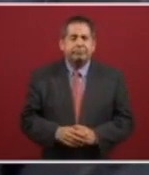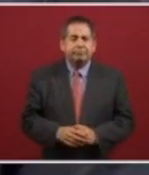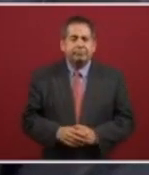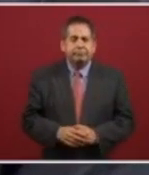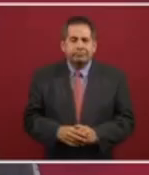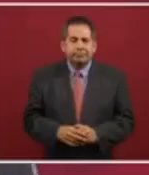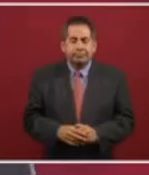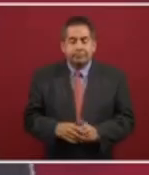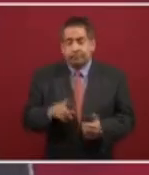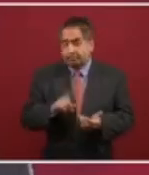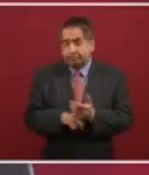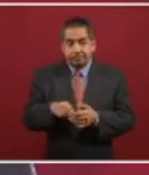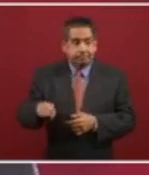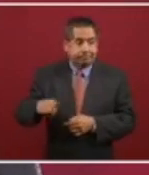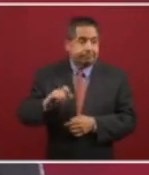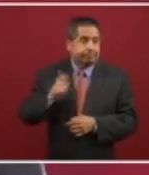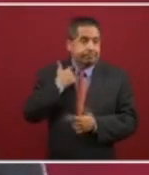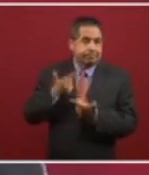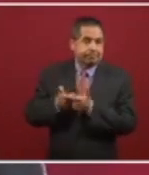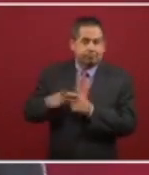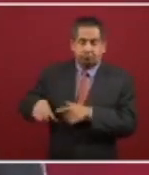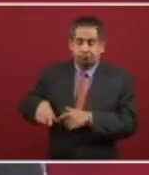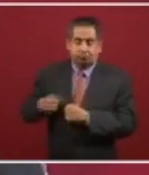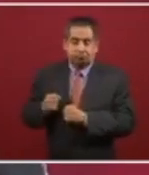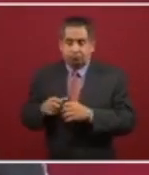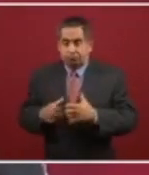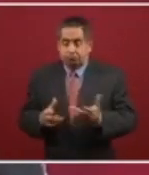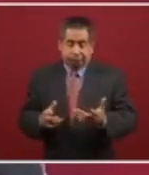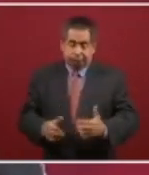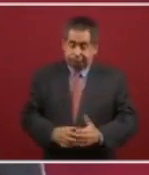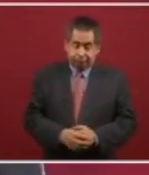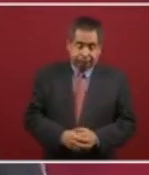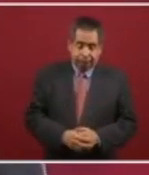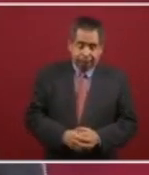son intereses muy poderosos.